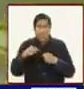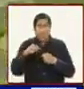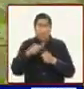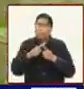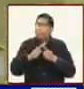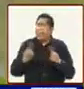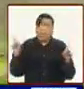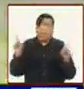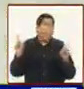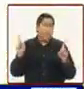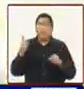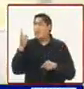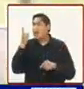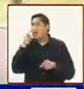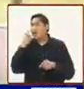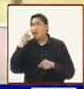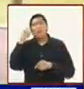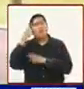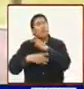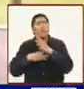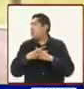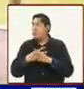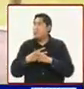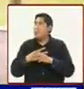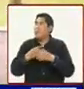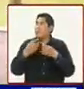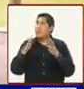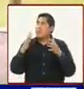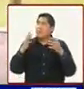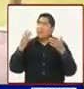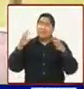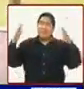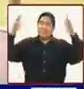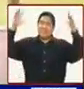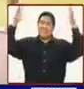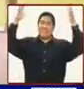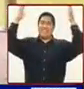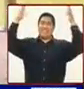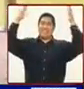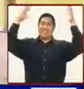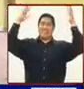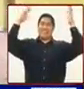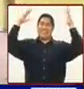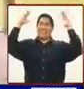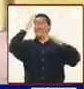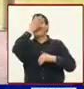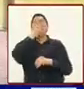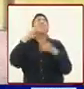especie diferente a las ya conocidas. ¡Ya las tres! ¡Eso!